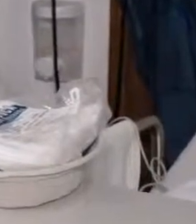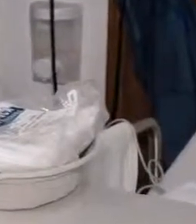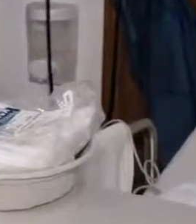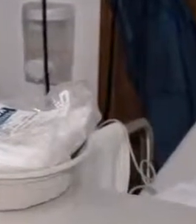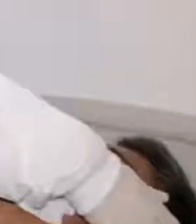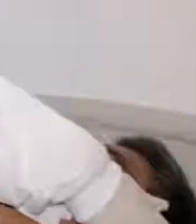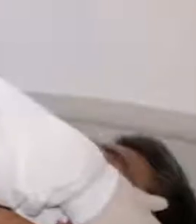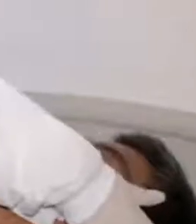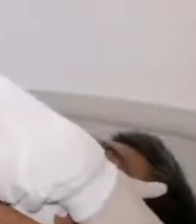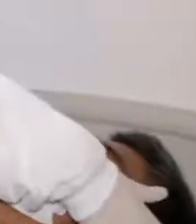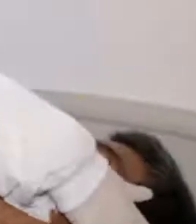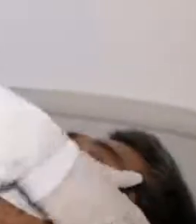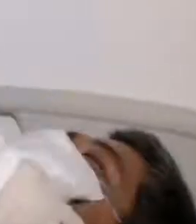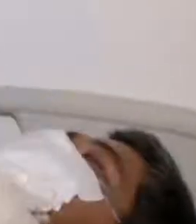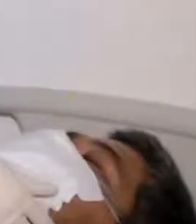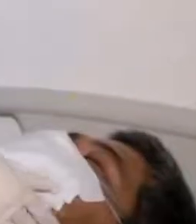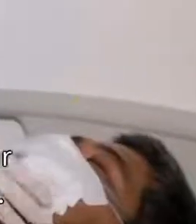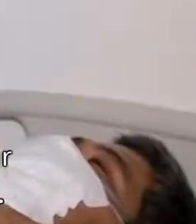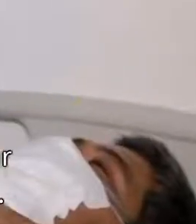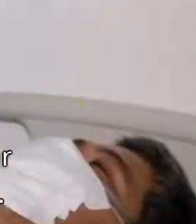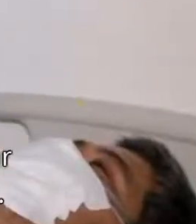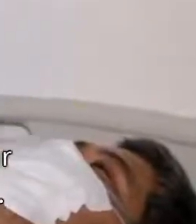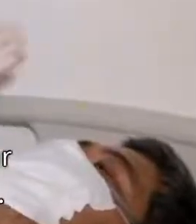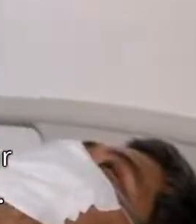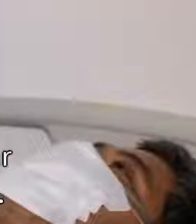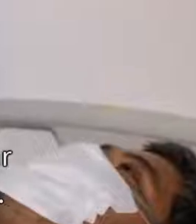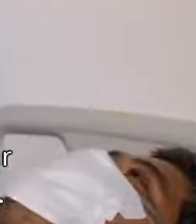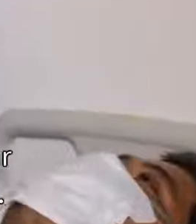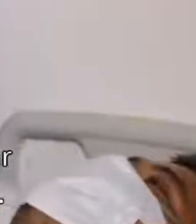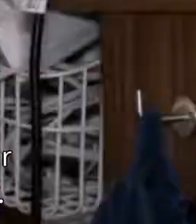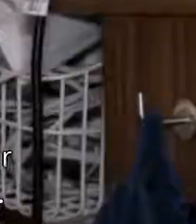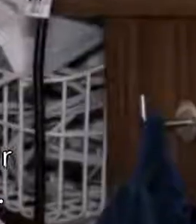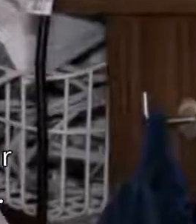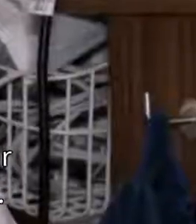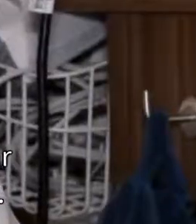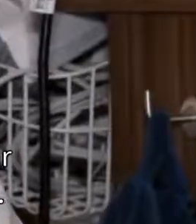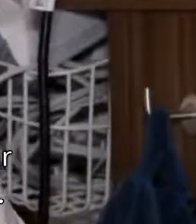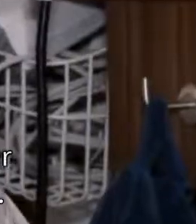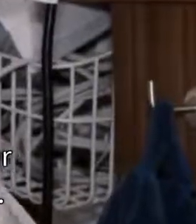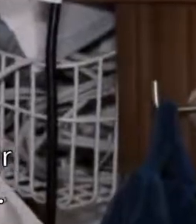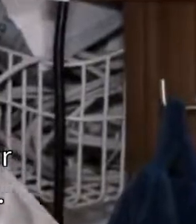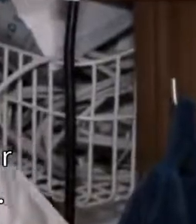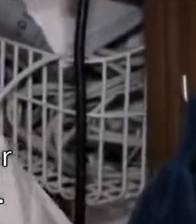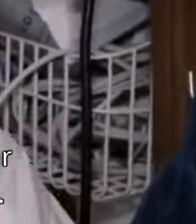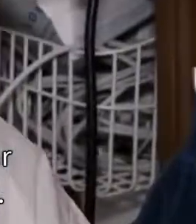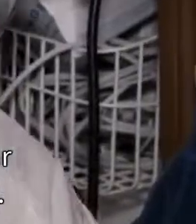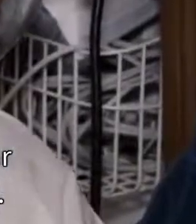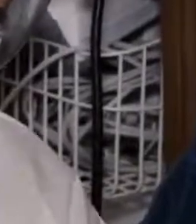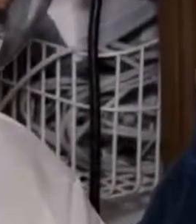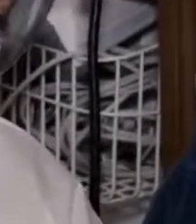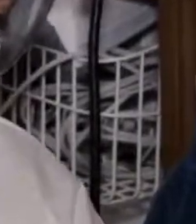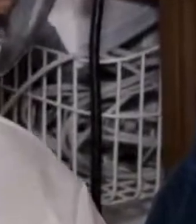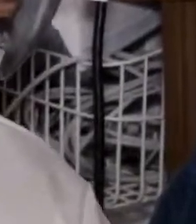y la mejor satisfacción es que nadie se enferme, ¿no? Que estén bien y que podamos regresar a una nueva